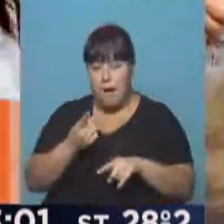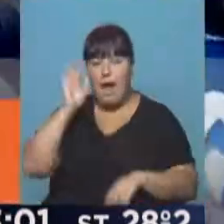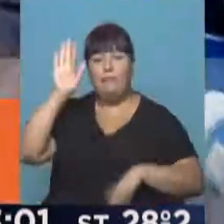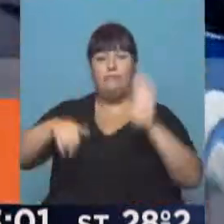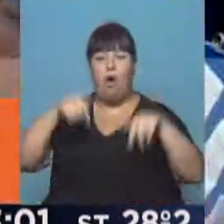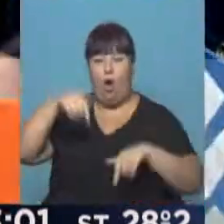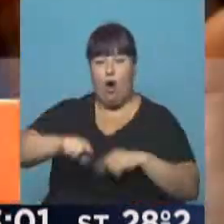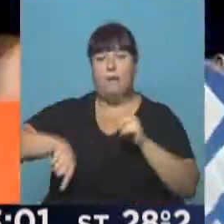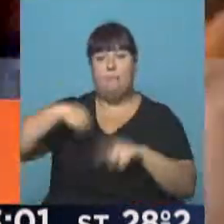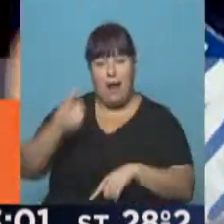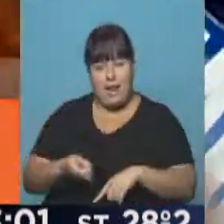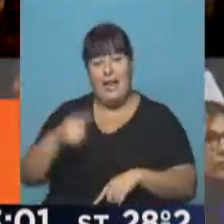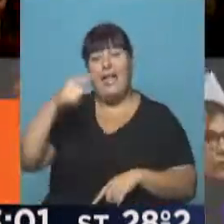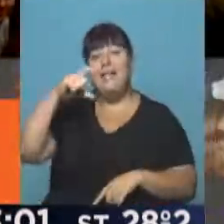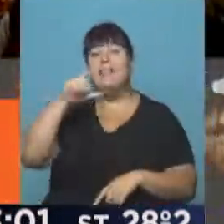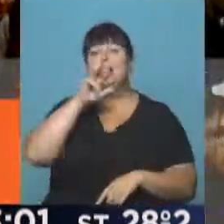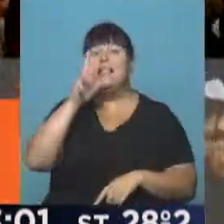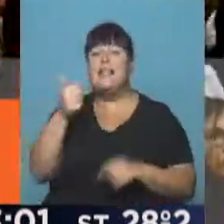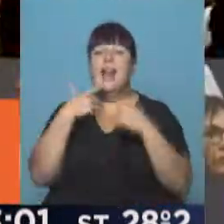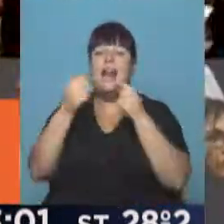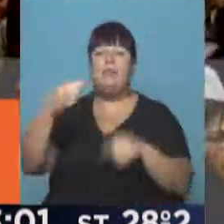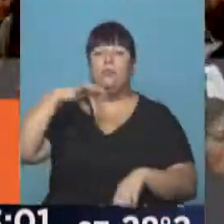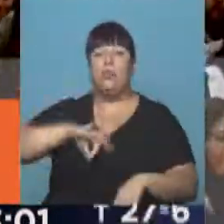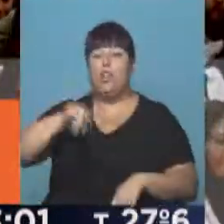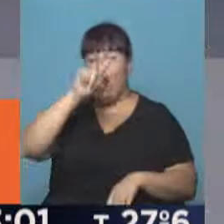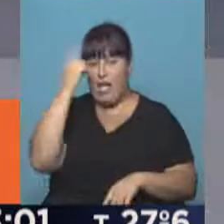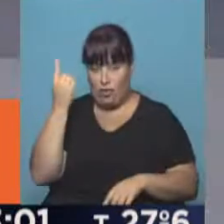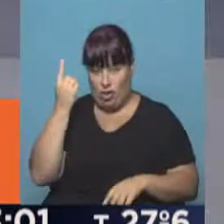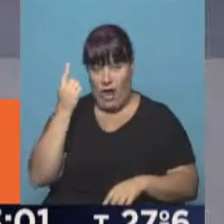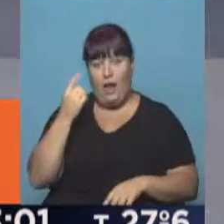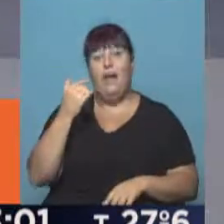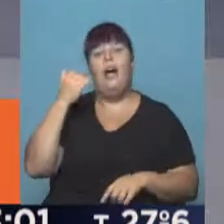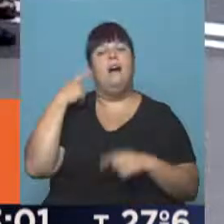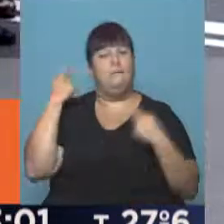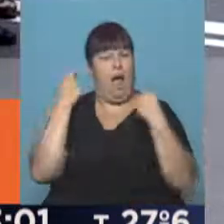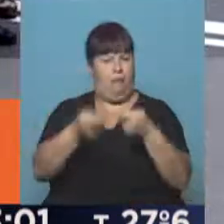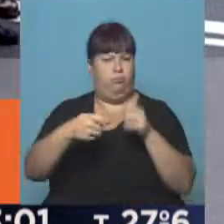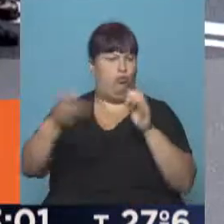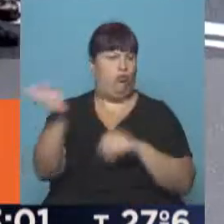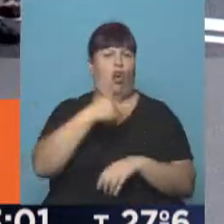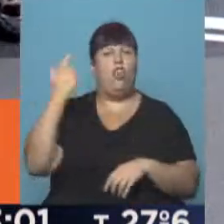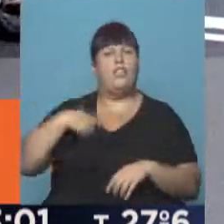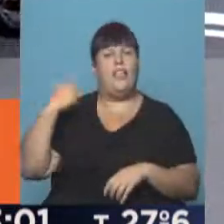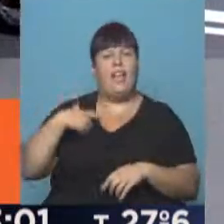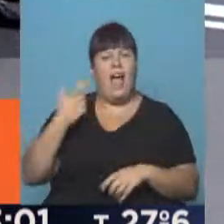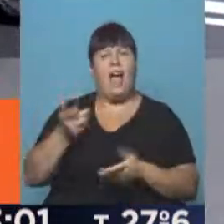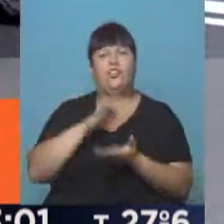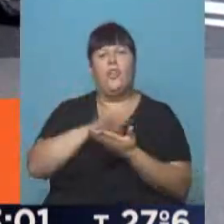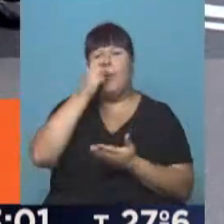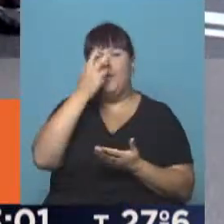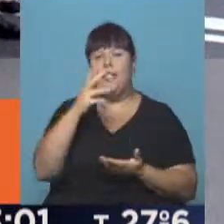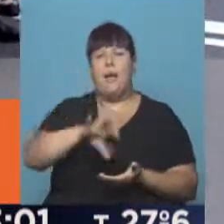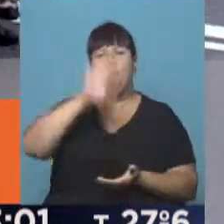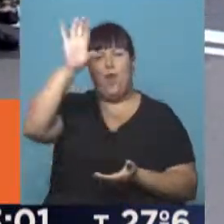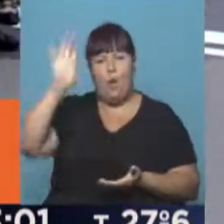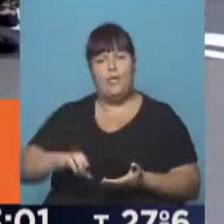convocada para hoy y mañana por CETERA en reclamo de paritarias nacionales cuenta con la adhesión de los sindicatos en base de las 23